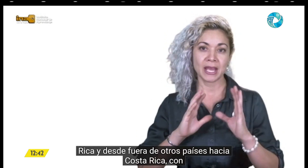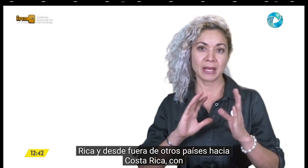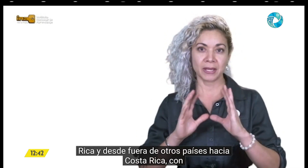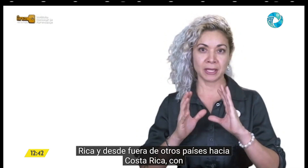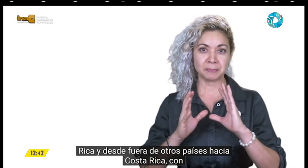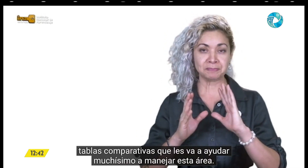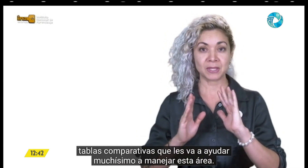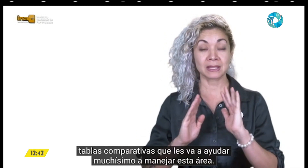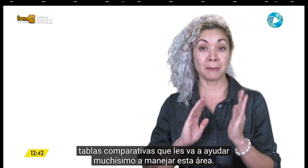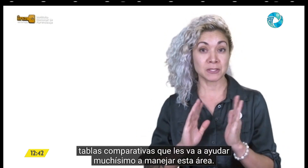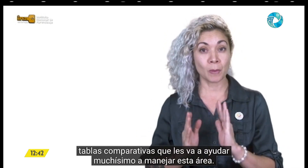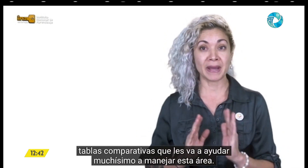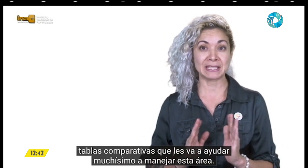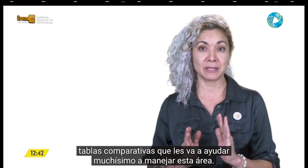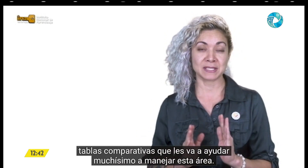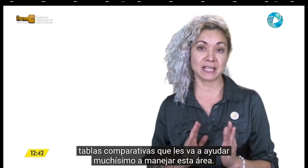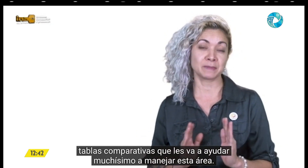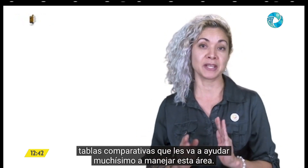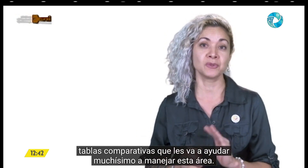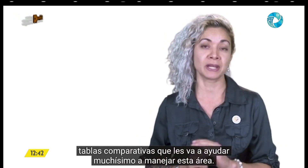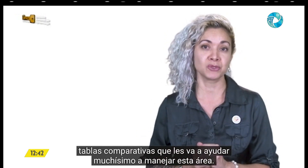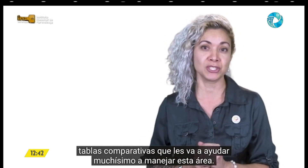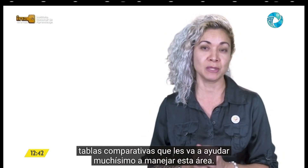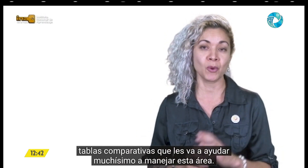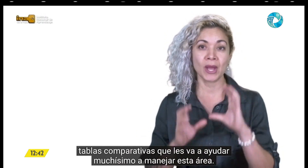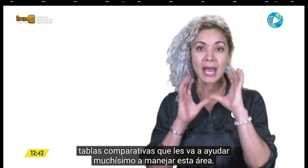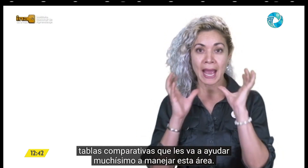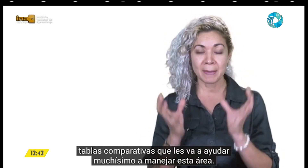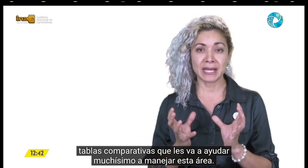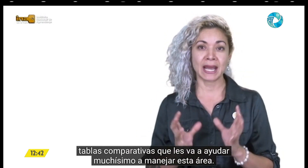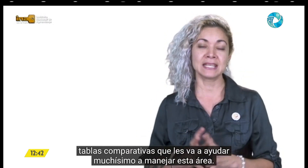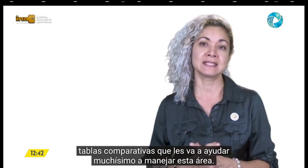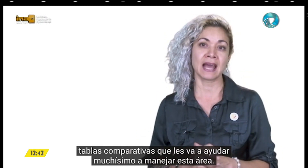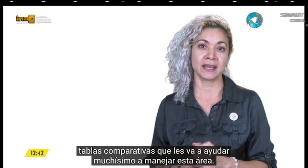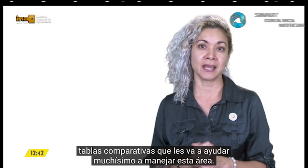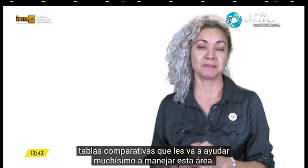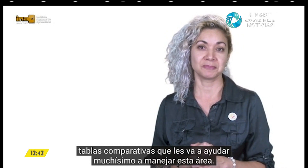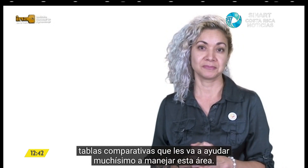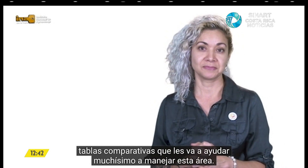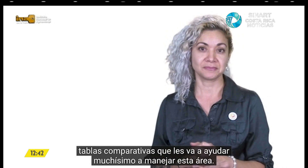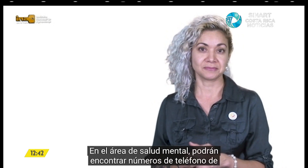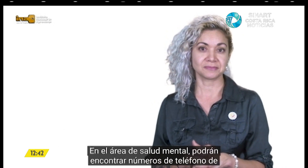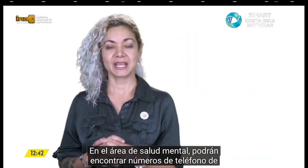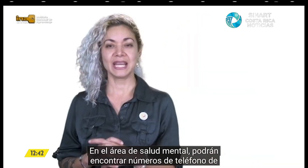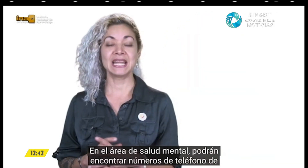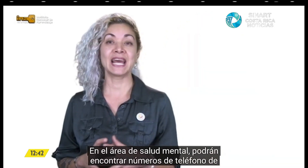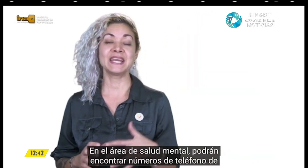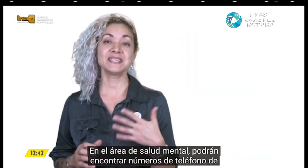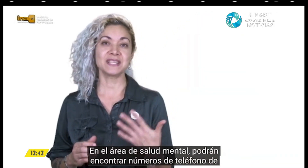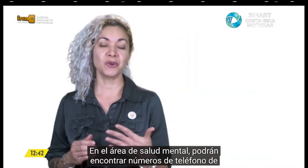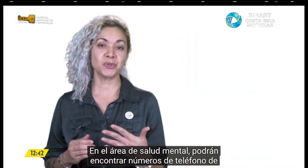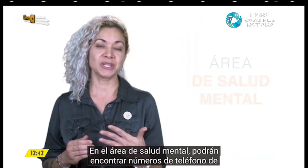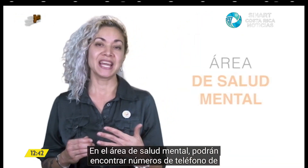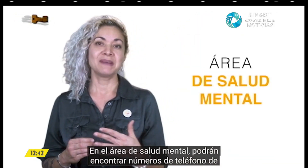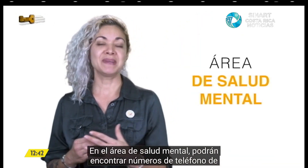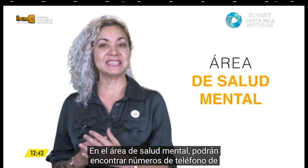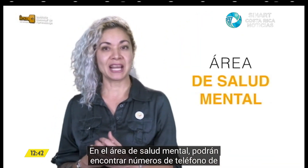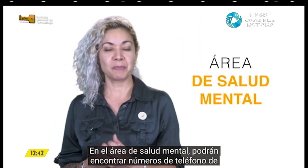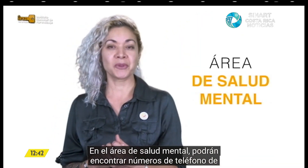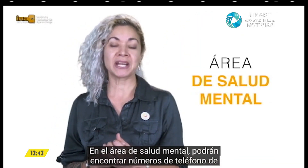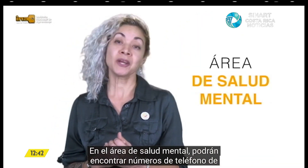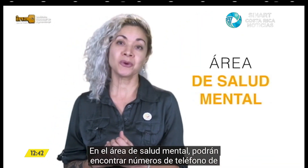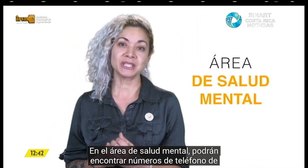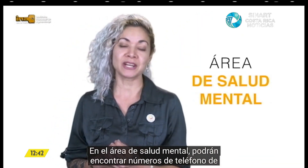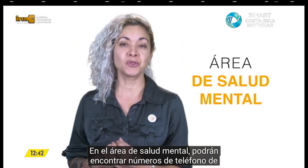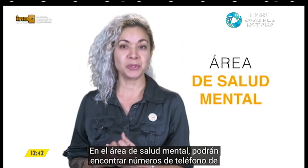con tablas comparativas que les va a ayudar muchísimo a manejar esta área. En el área de salud